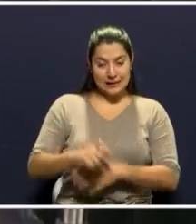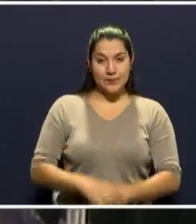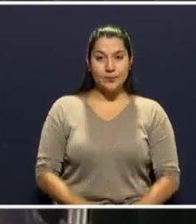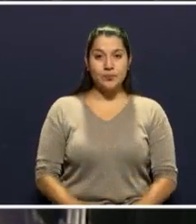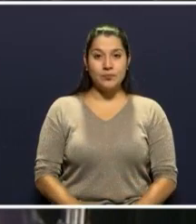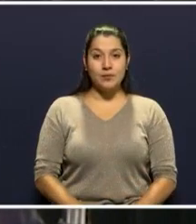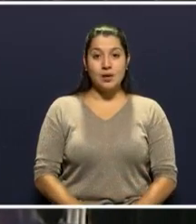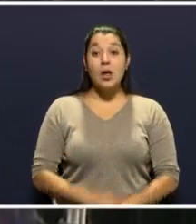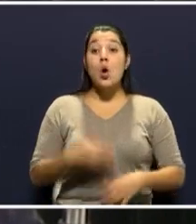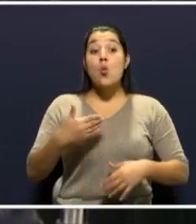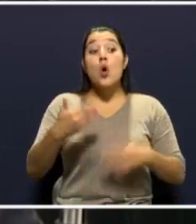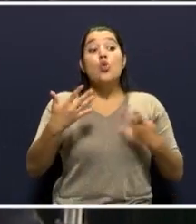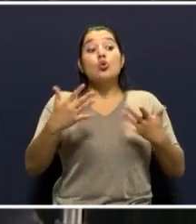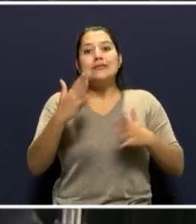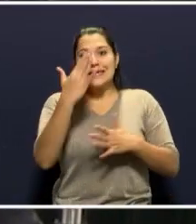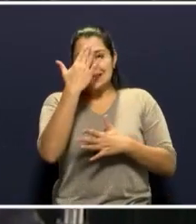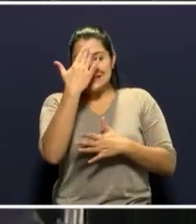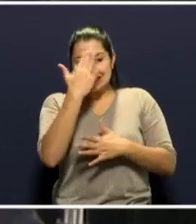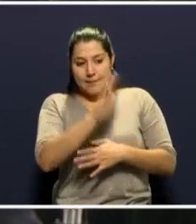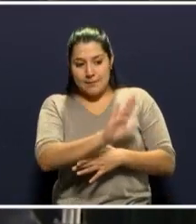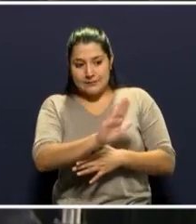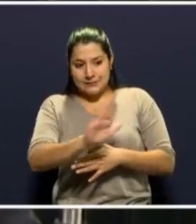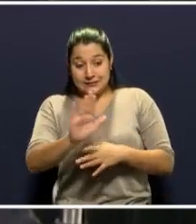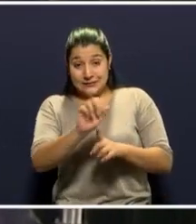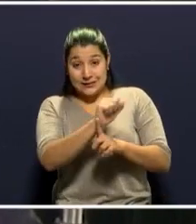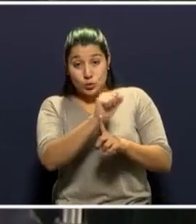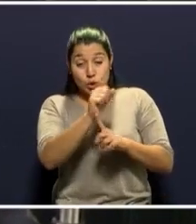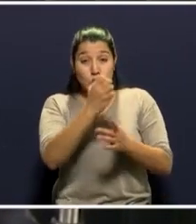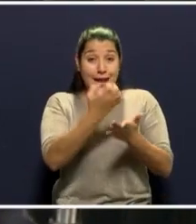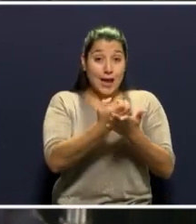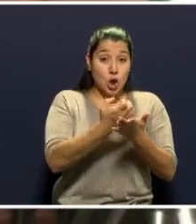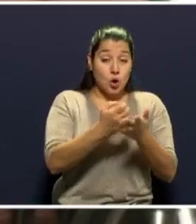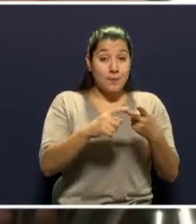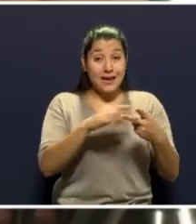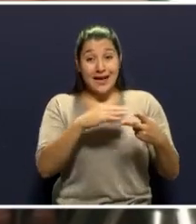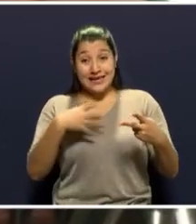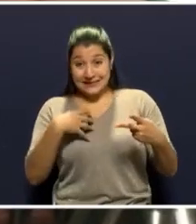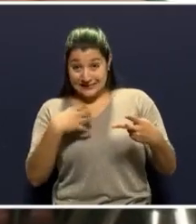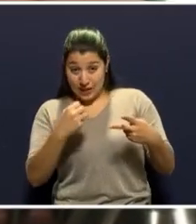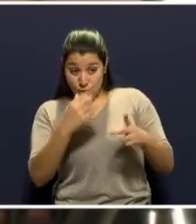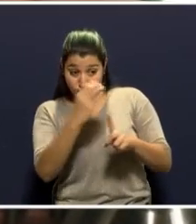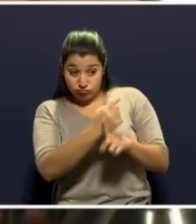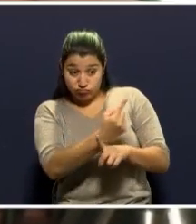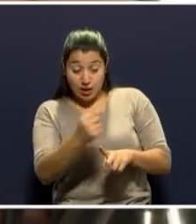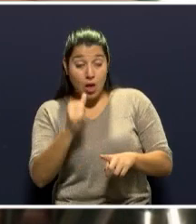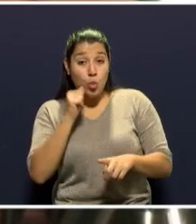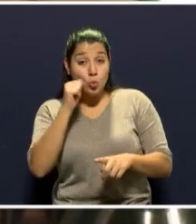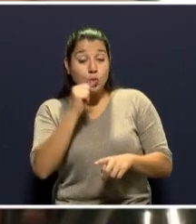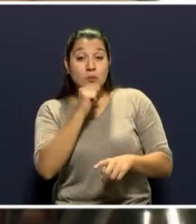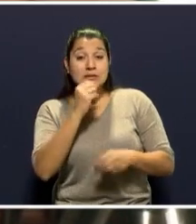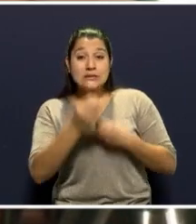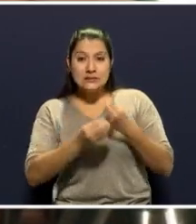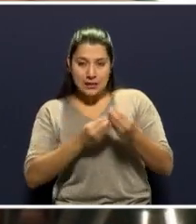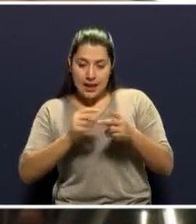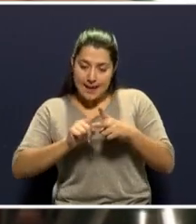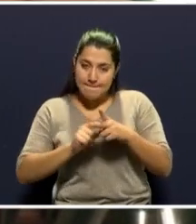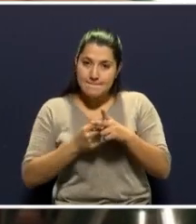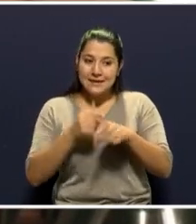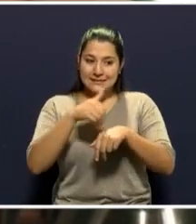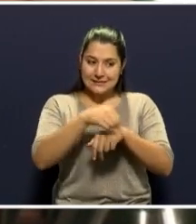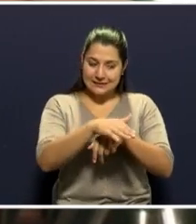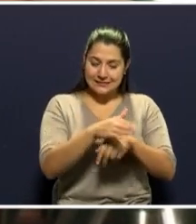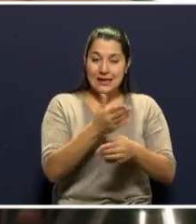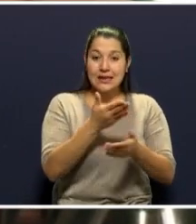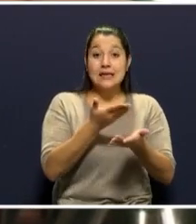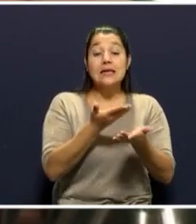la situación socioeconómica y de salud de cada persona, se pone en marcha la entrega de medicamentos a domicilio.